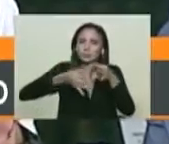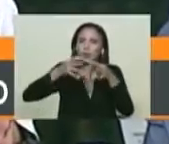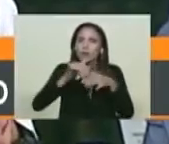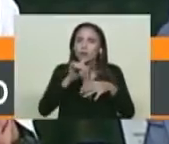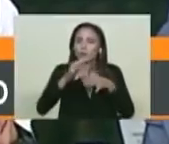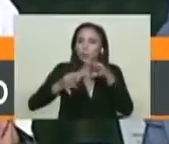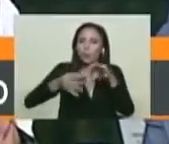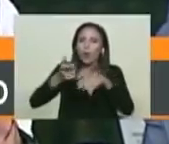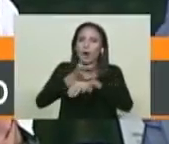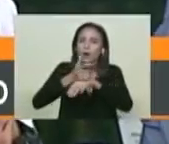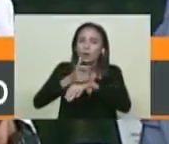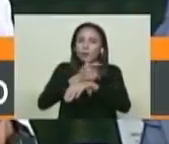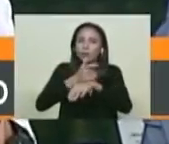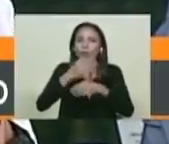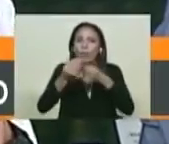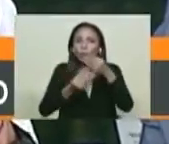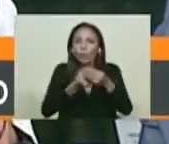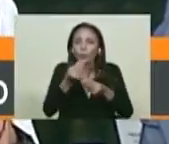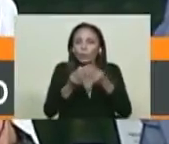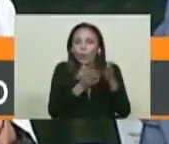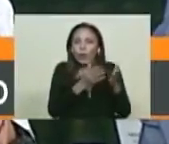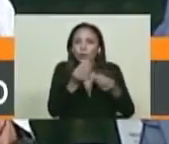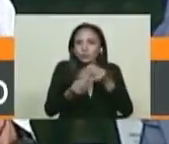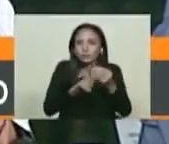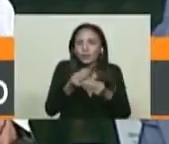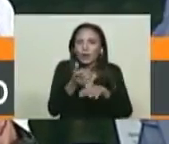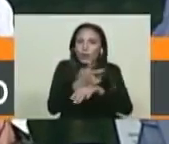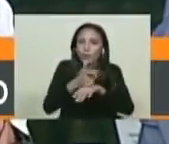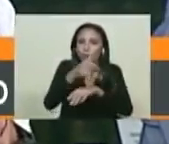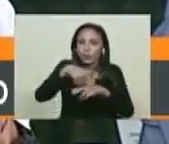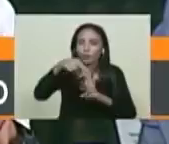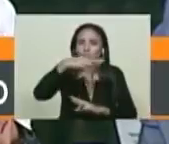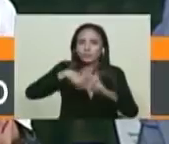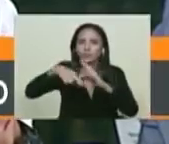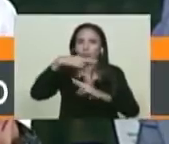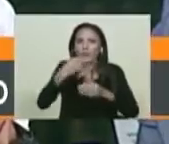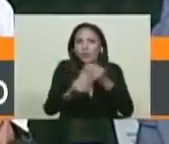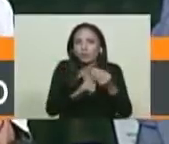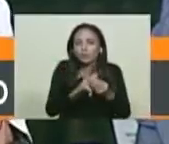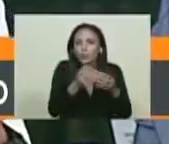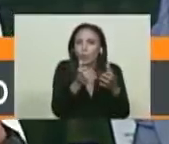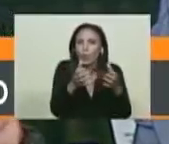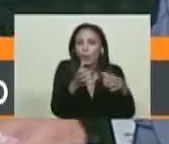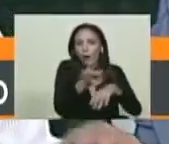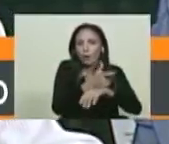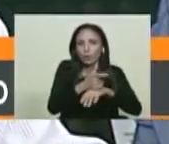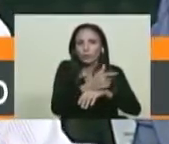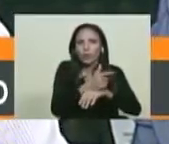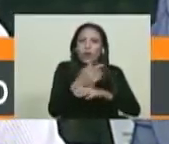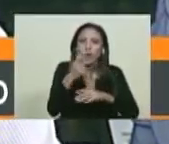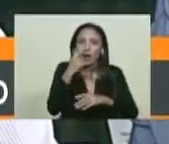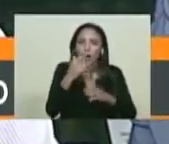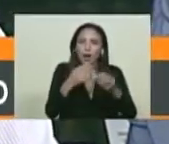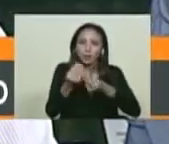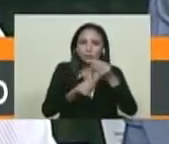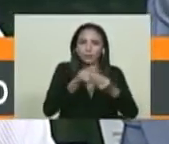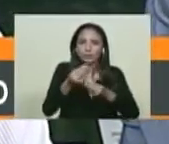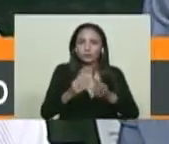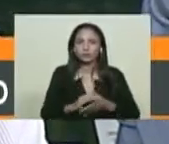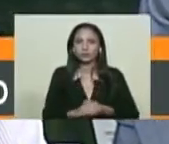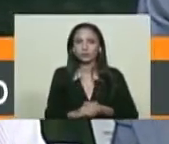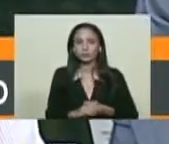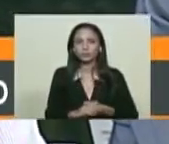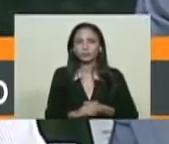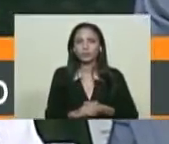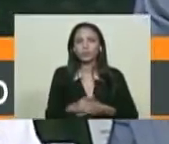al gobierno de la estrategia del gobierno bolivariano, del gobierno revolucionario, en la controversia que había con ConocoPhillips, el